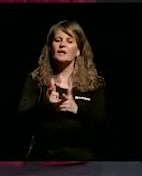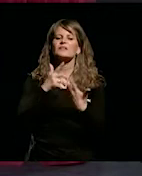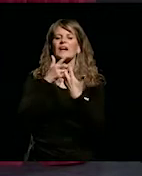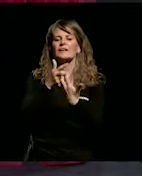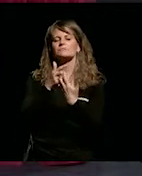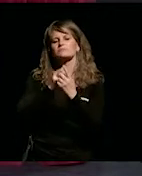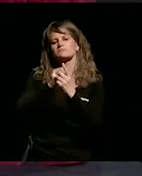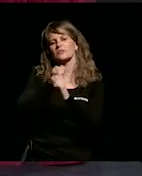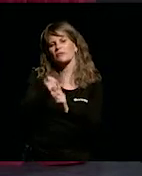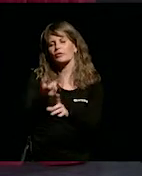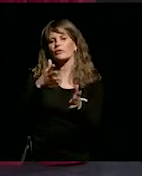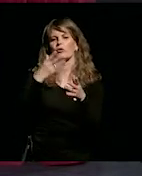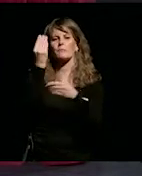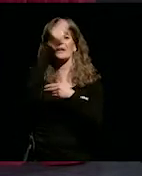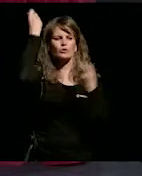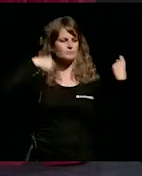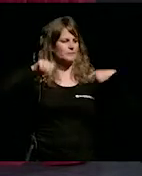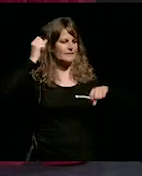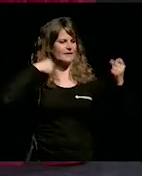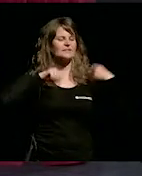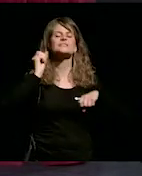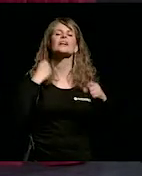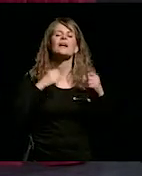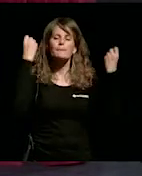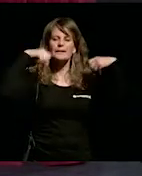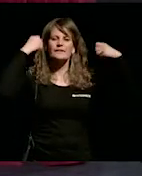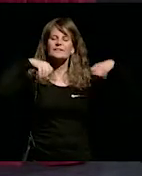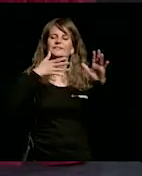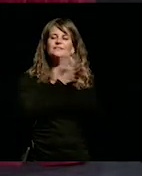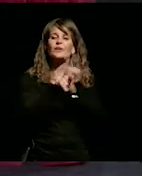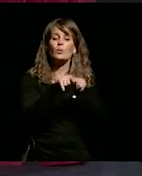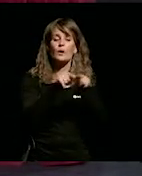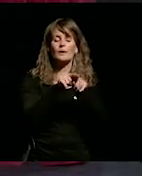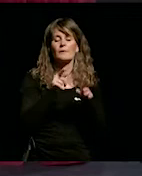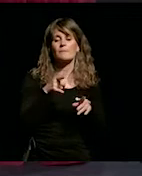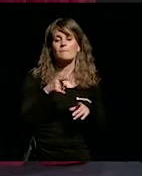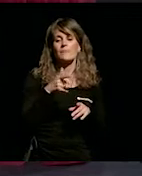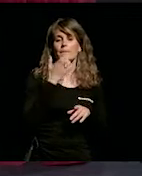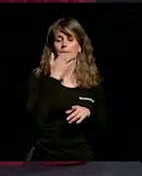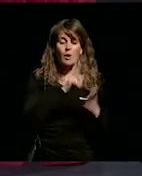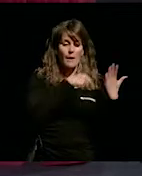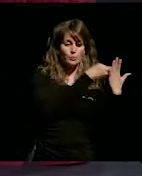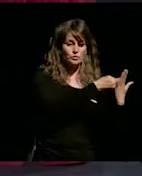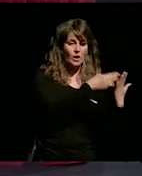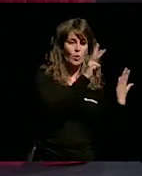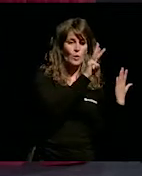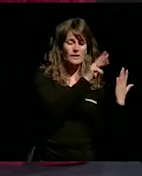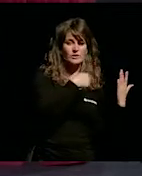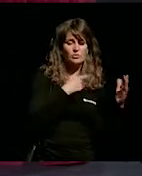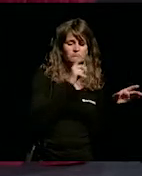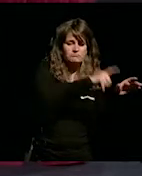Antes de, o mientras trabajaba para la autoridad local, escribí y me apunté a Awaken a